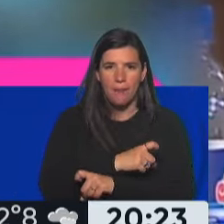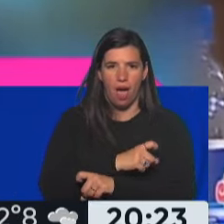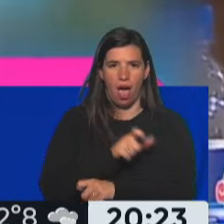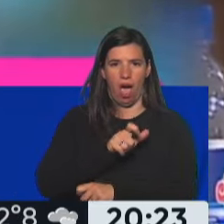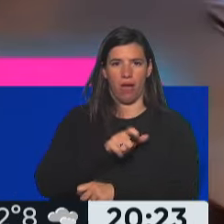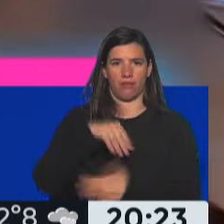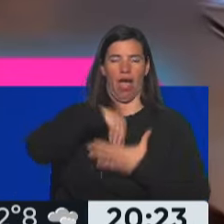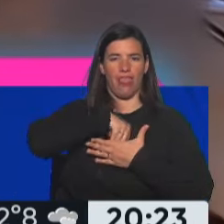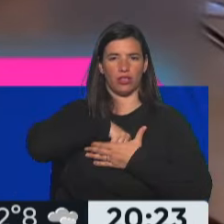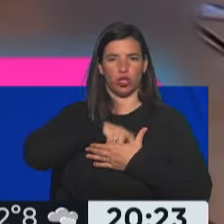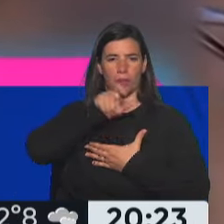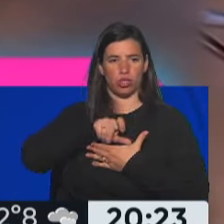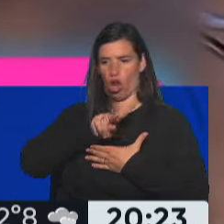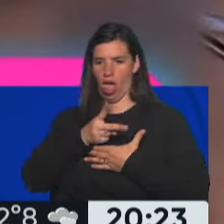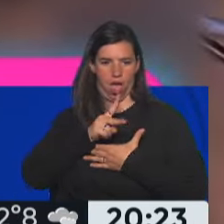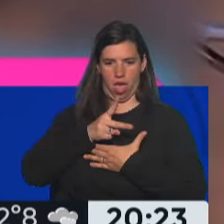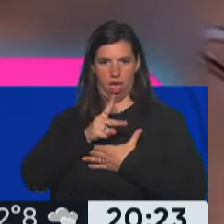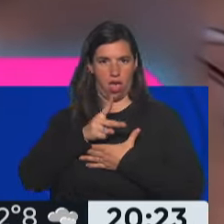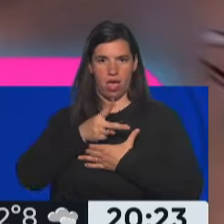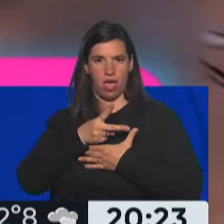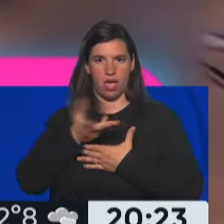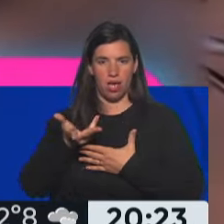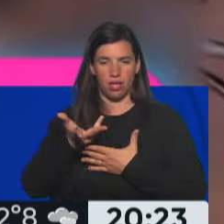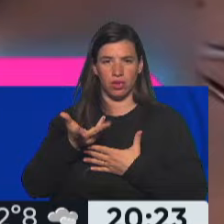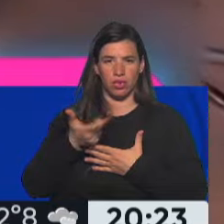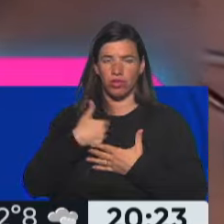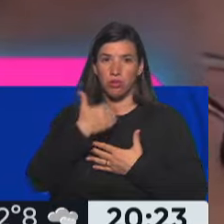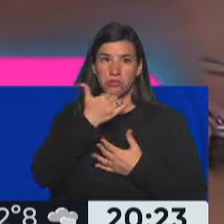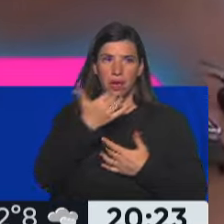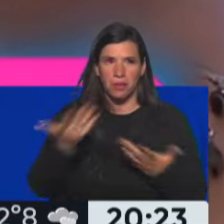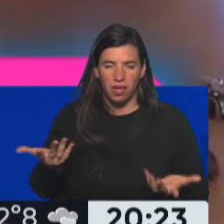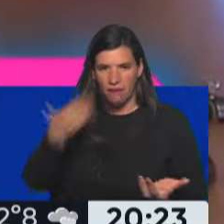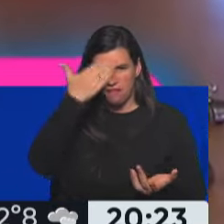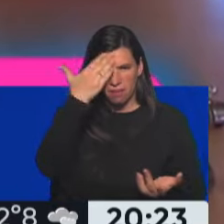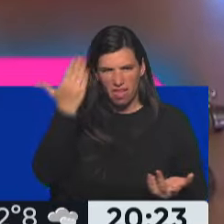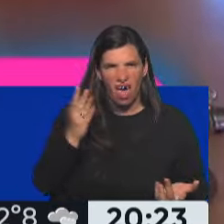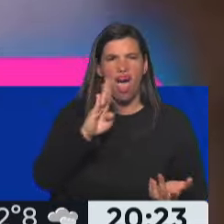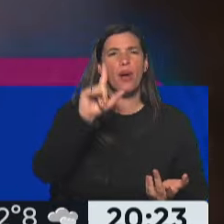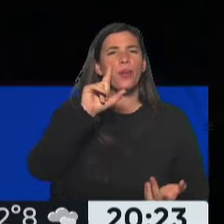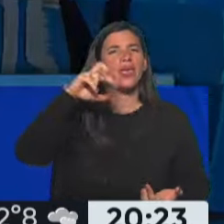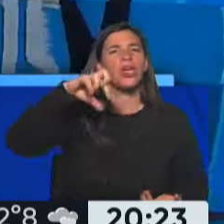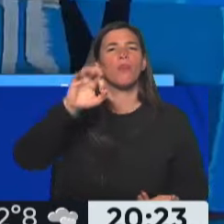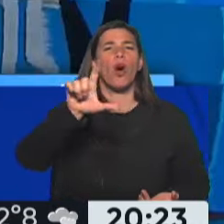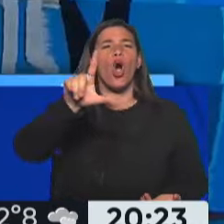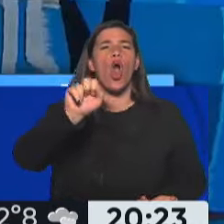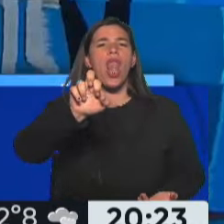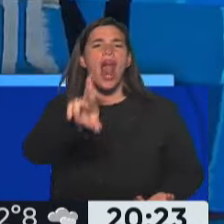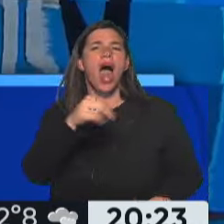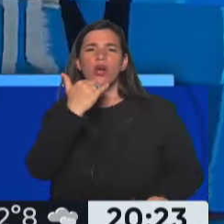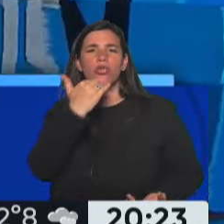los remedios. Yo no sabía lo que era la bipolaridad, soy honesto. Yo no sabía lo que era ser una persona bipolar. Fue condenado